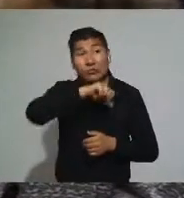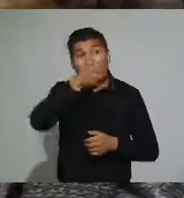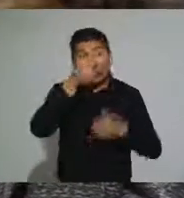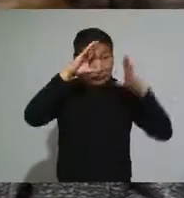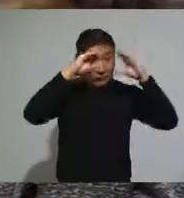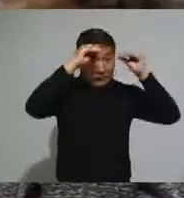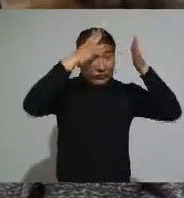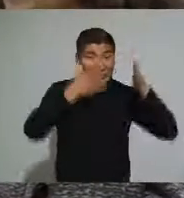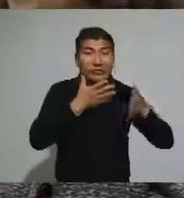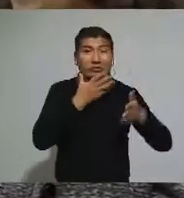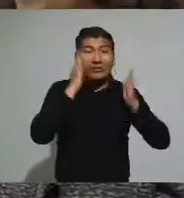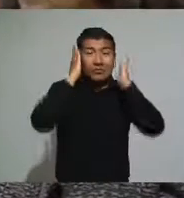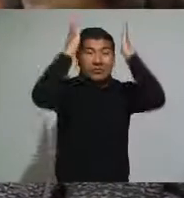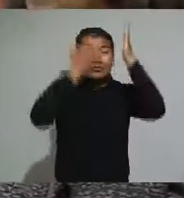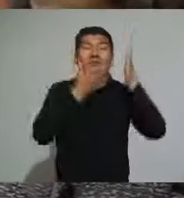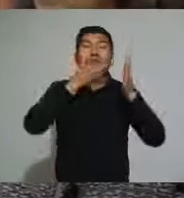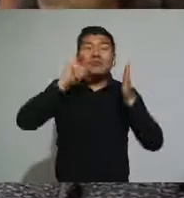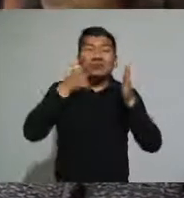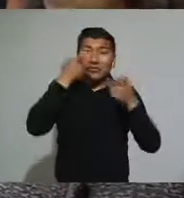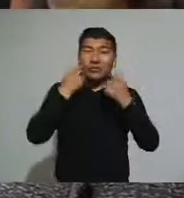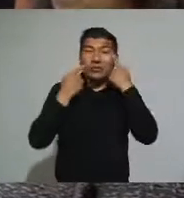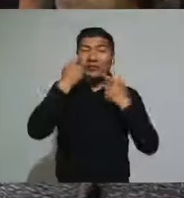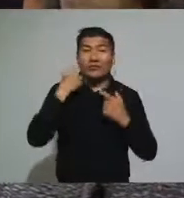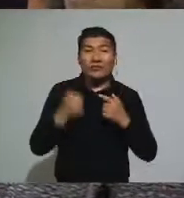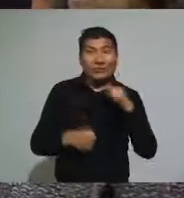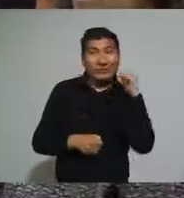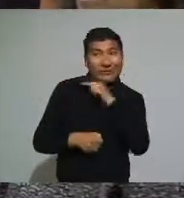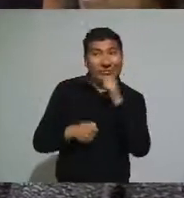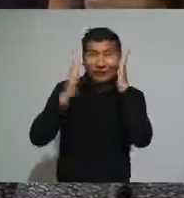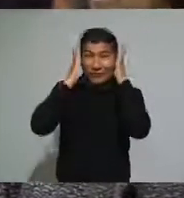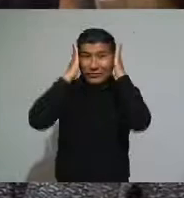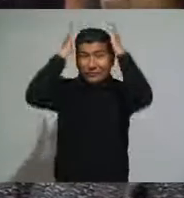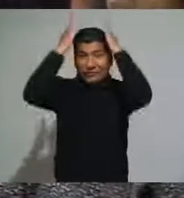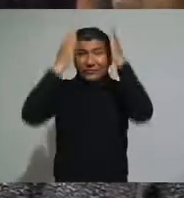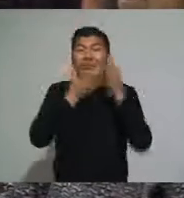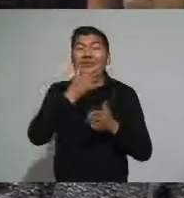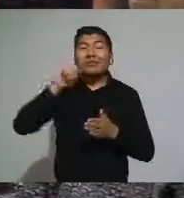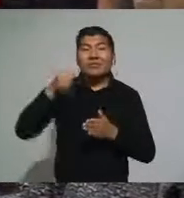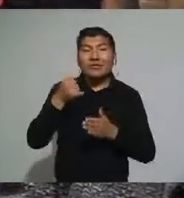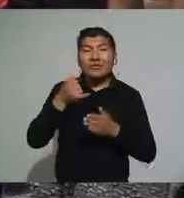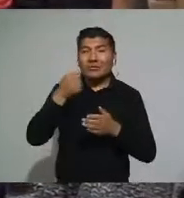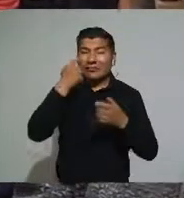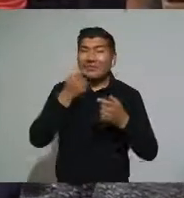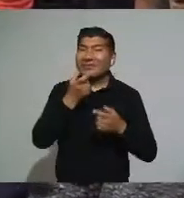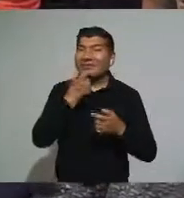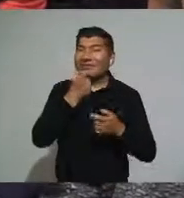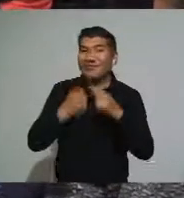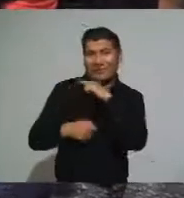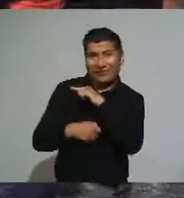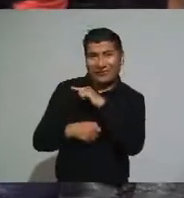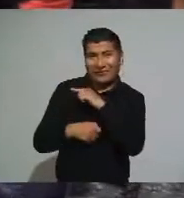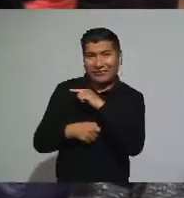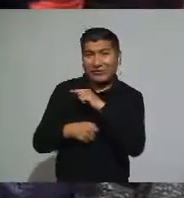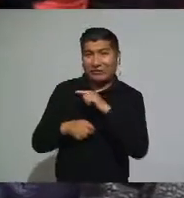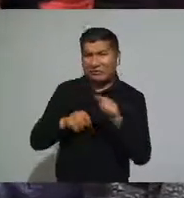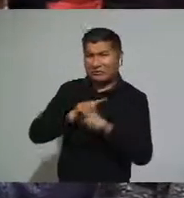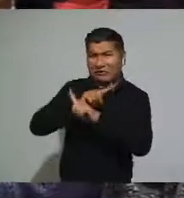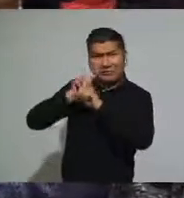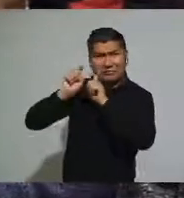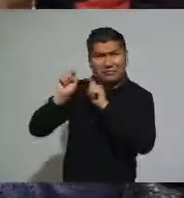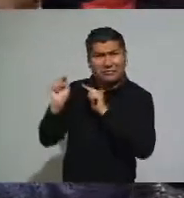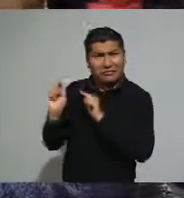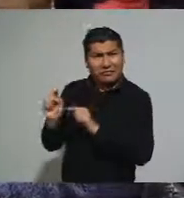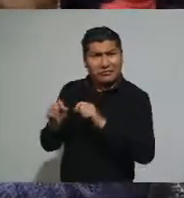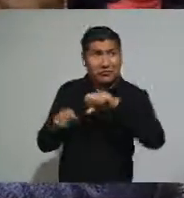de la ley lloraban, pero este rabino reía. Por eso le preguntaron los